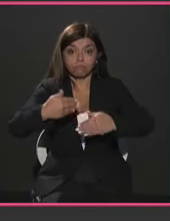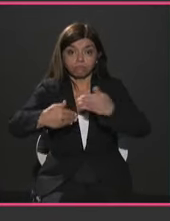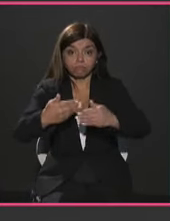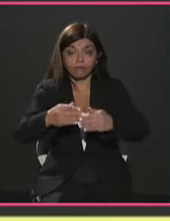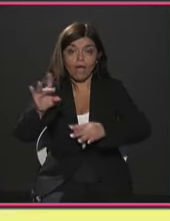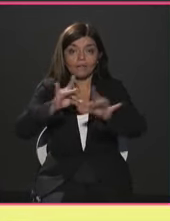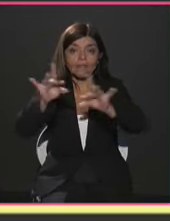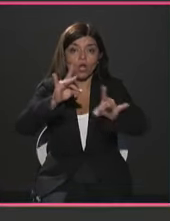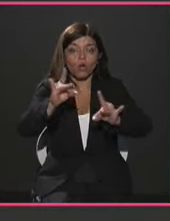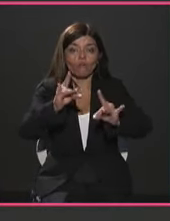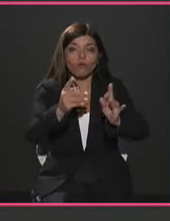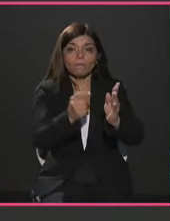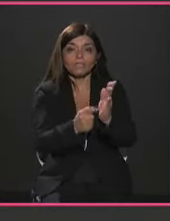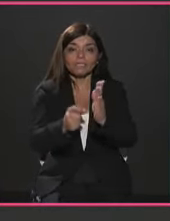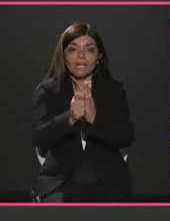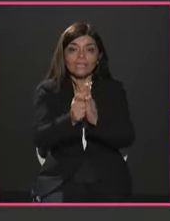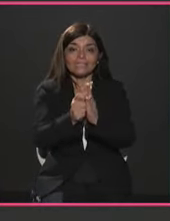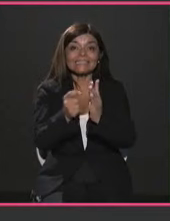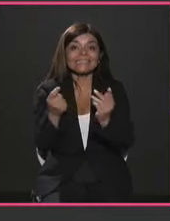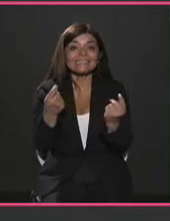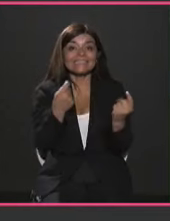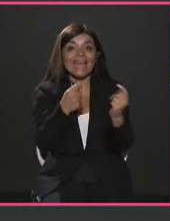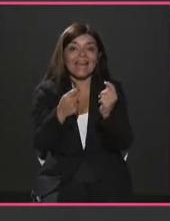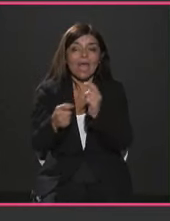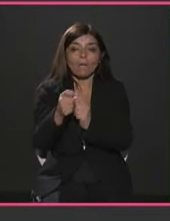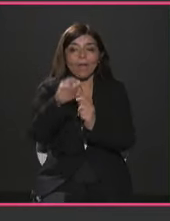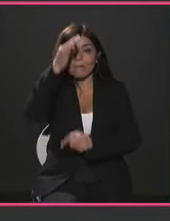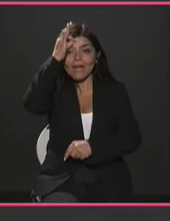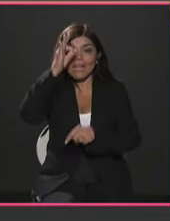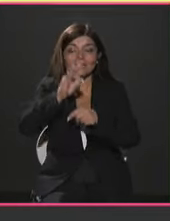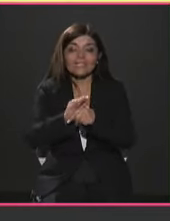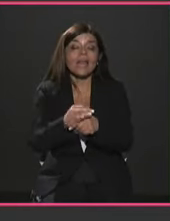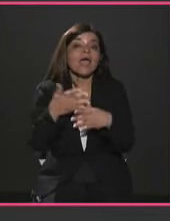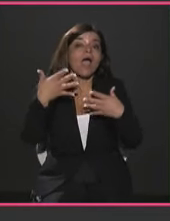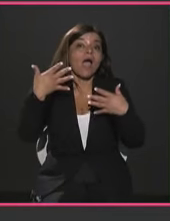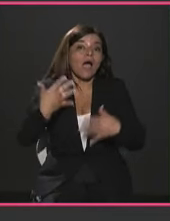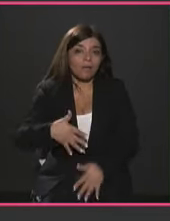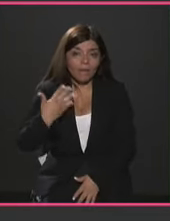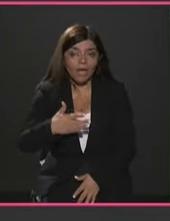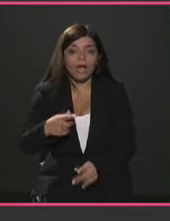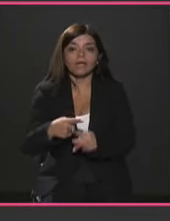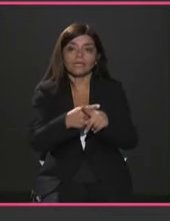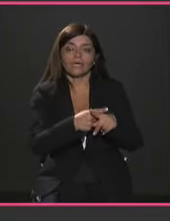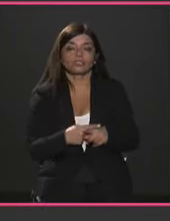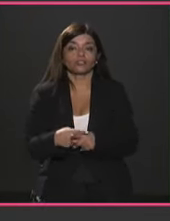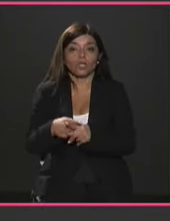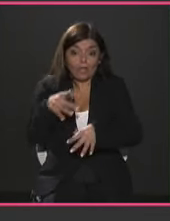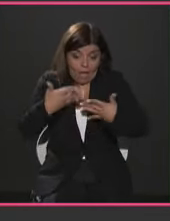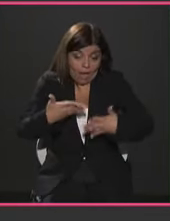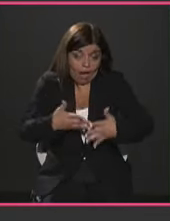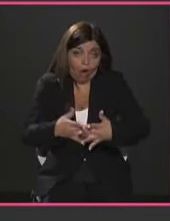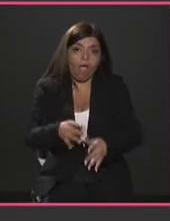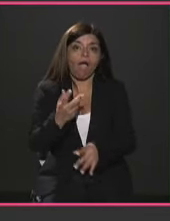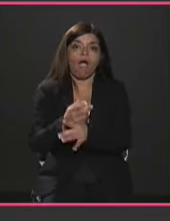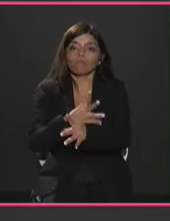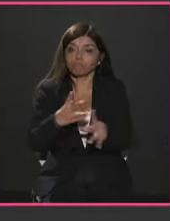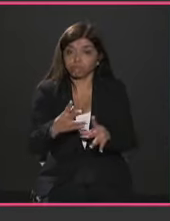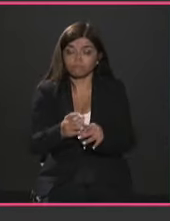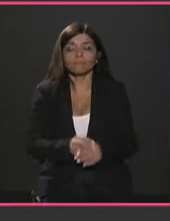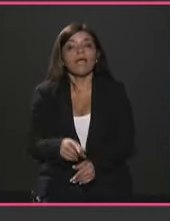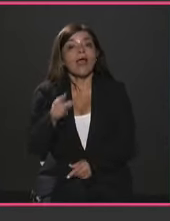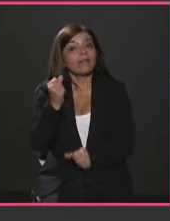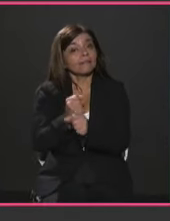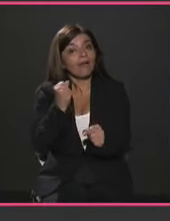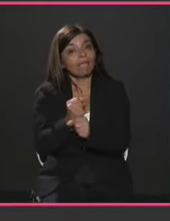descubrimiento y el tratamiento de nuevas terapias para enfermedades de relevancia en la sociedad el trabajo que les voy a contar